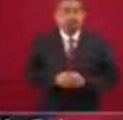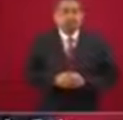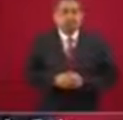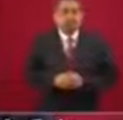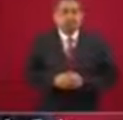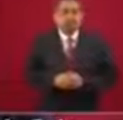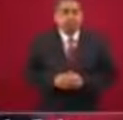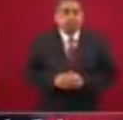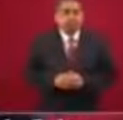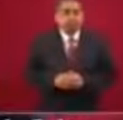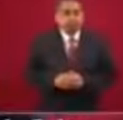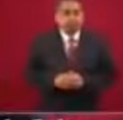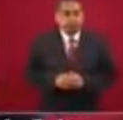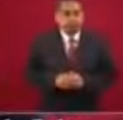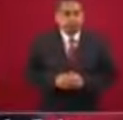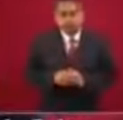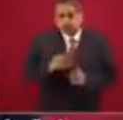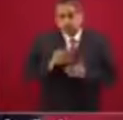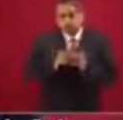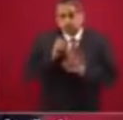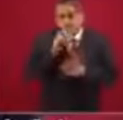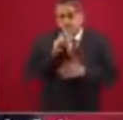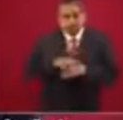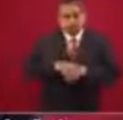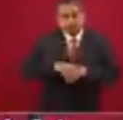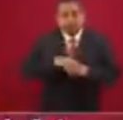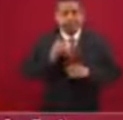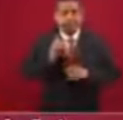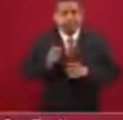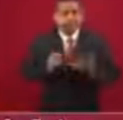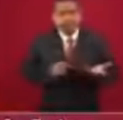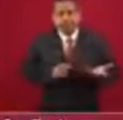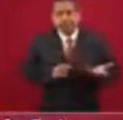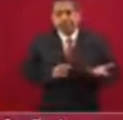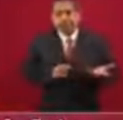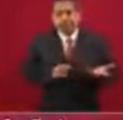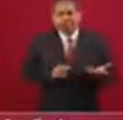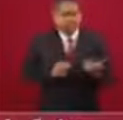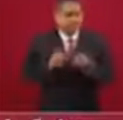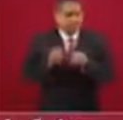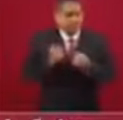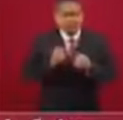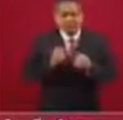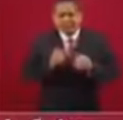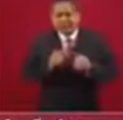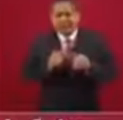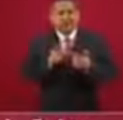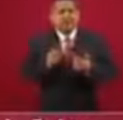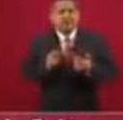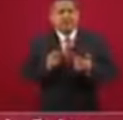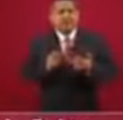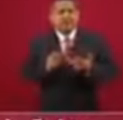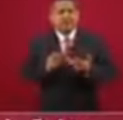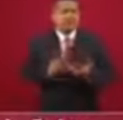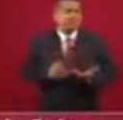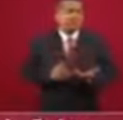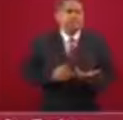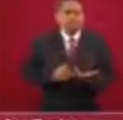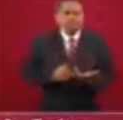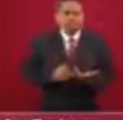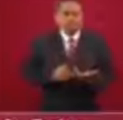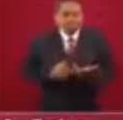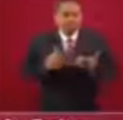fue repito muy fuerte muy intensa la la